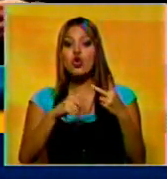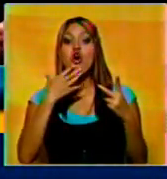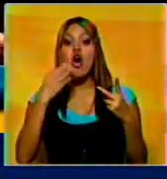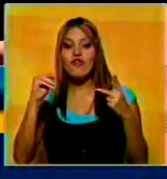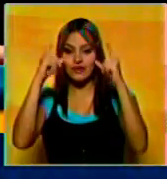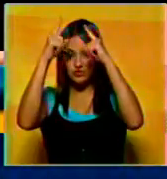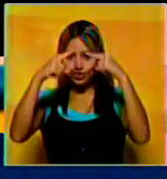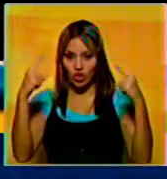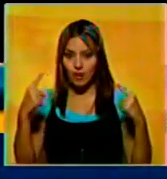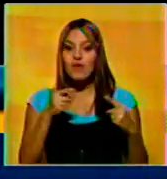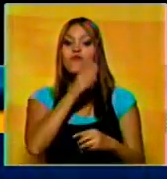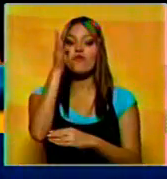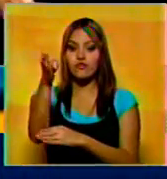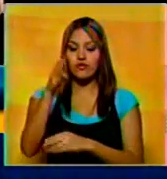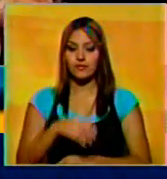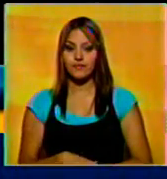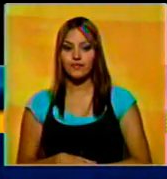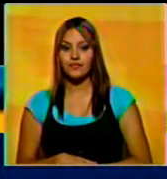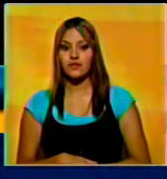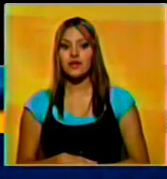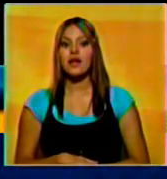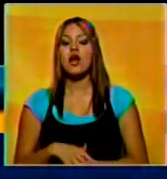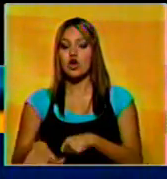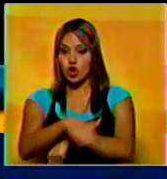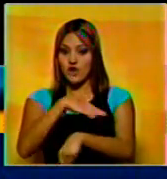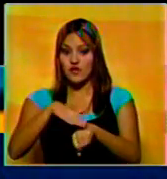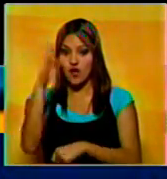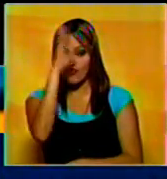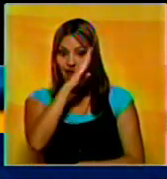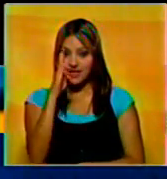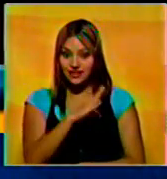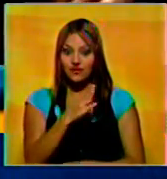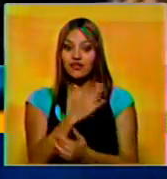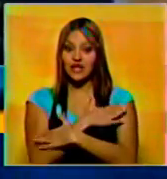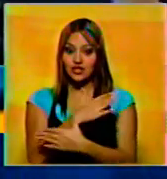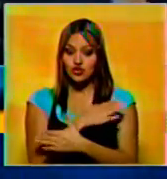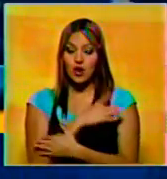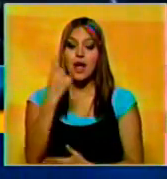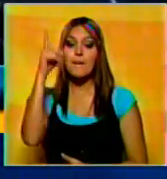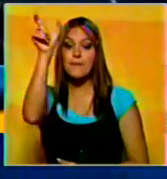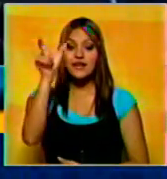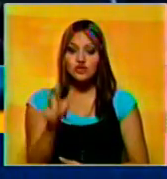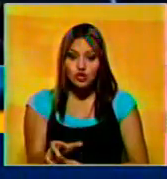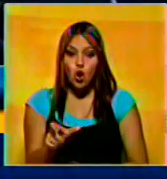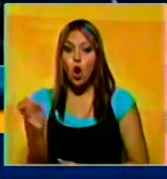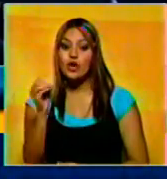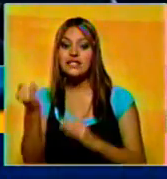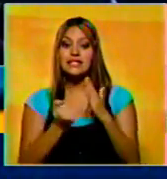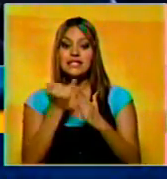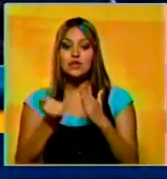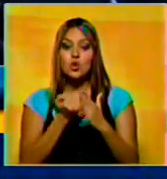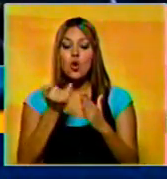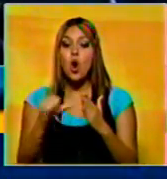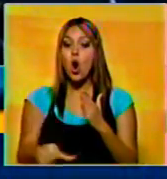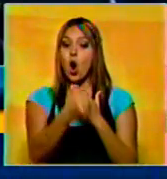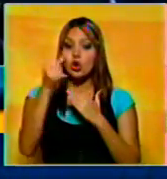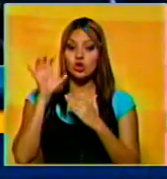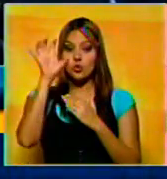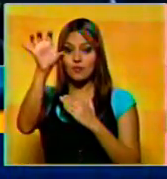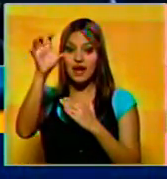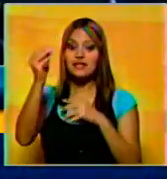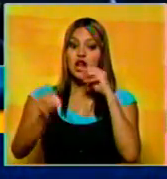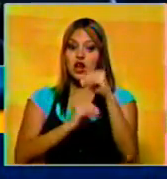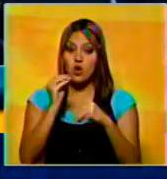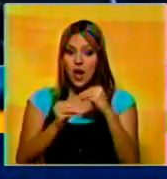de orquesta Gustavo Dudamel. De acuerdo con el gobierno de Brasil, el galardón es destinado a personas o instituciones extranjeras que se hayan